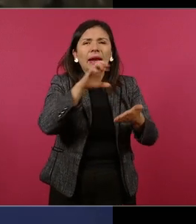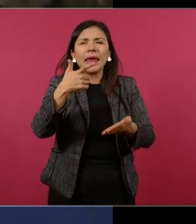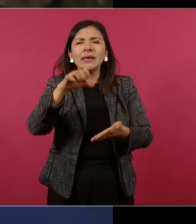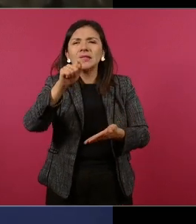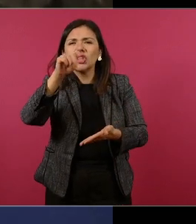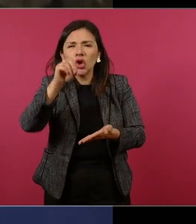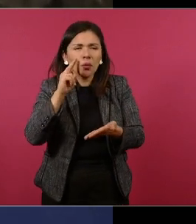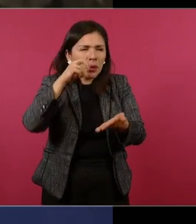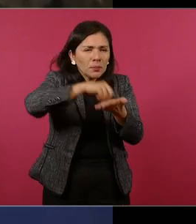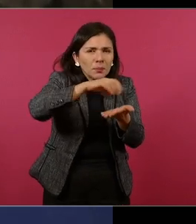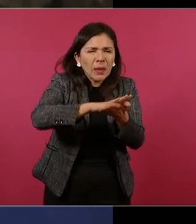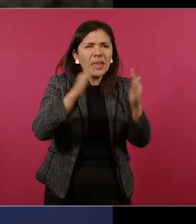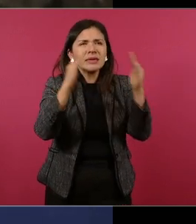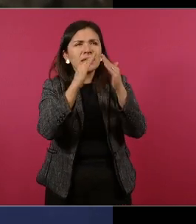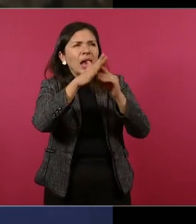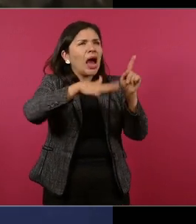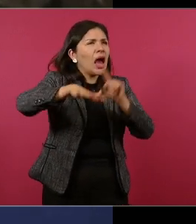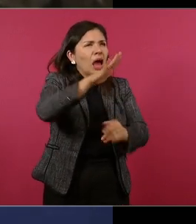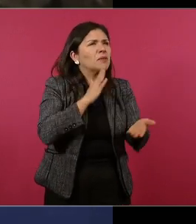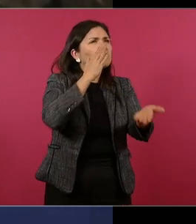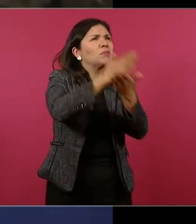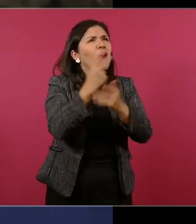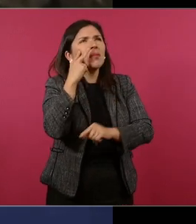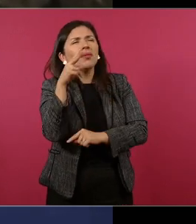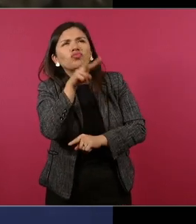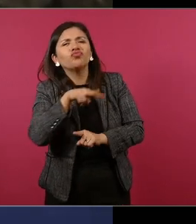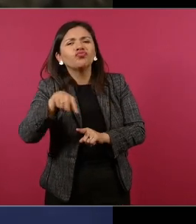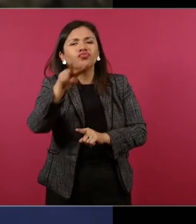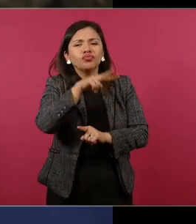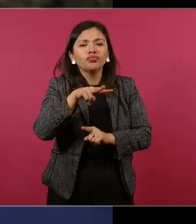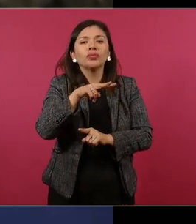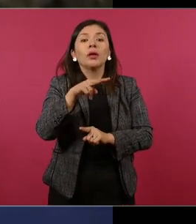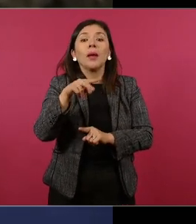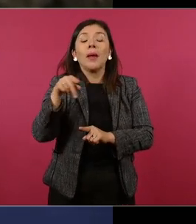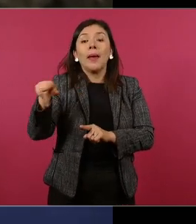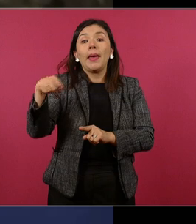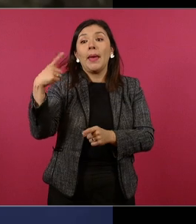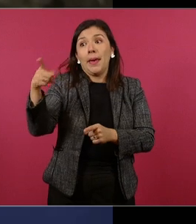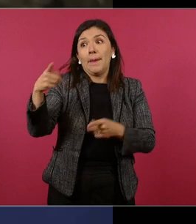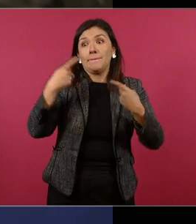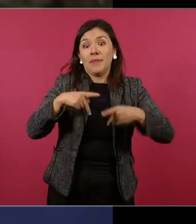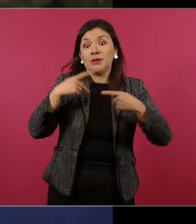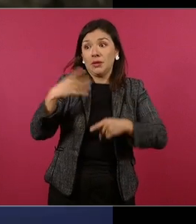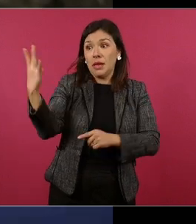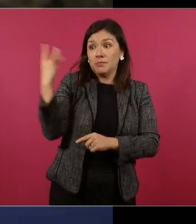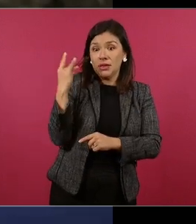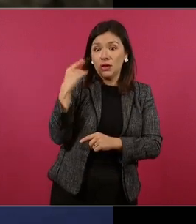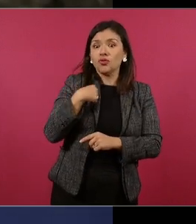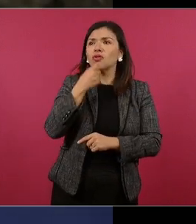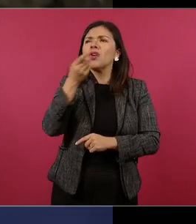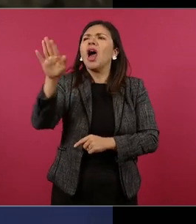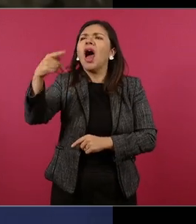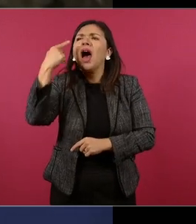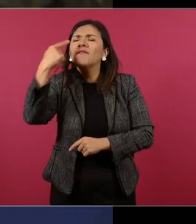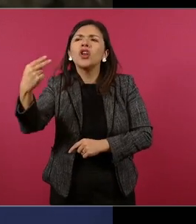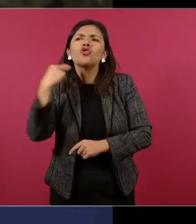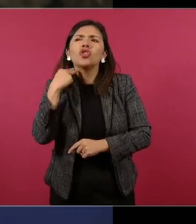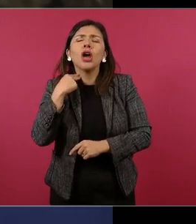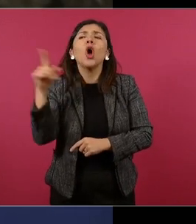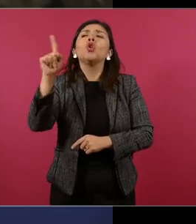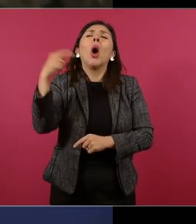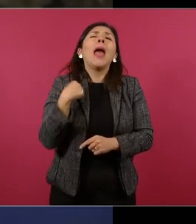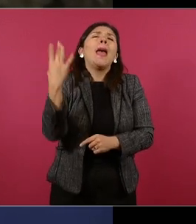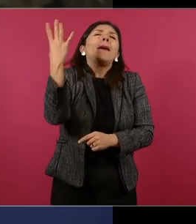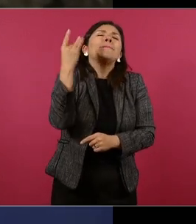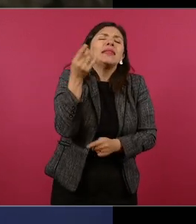bsques de las Lomas este le le di a mi a mi fuente por tal Y no es que a mí me habían platicado